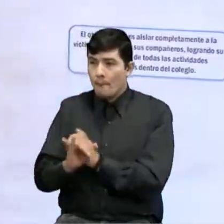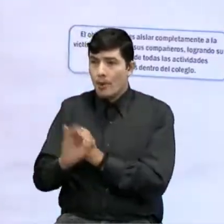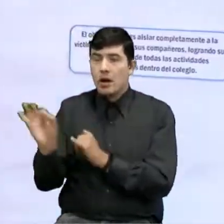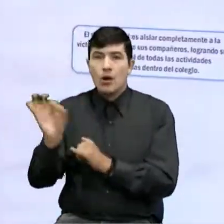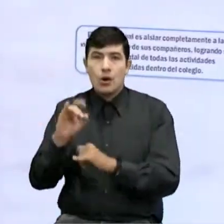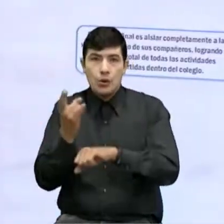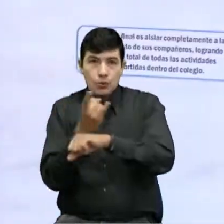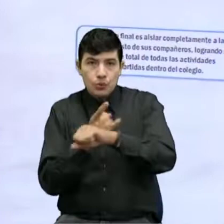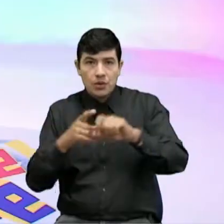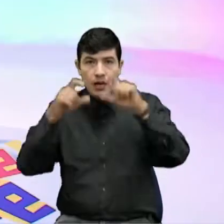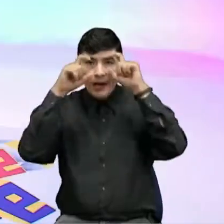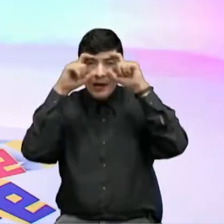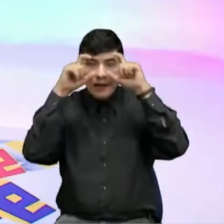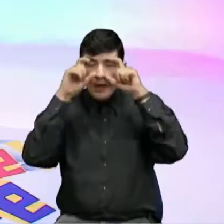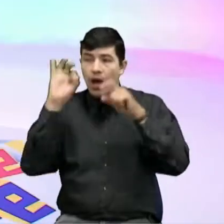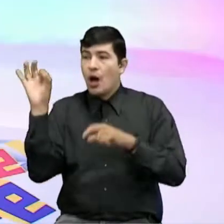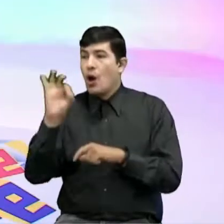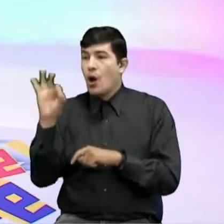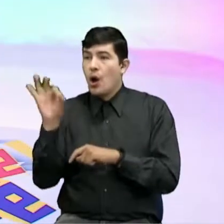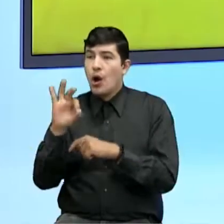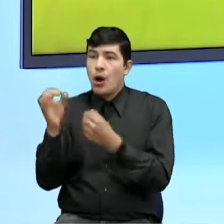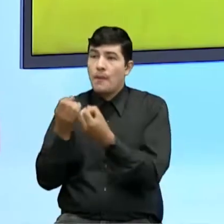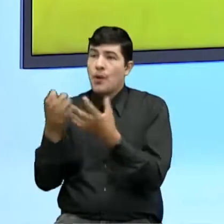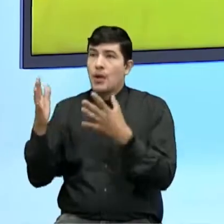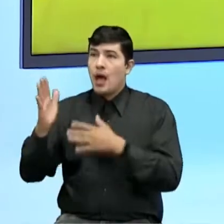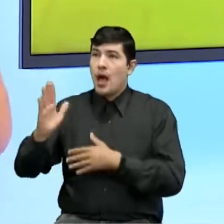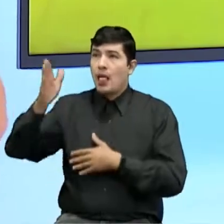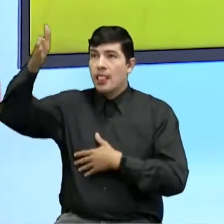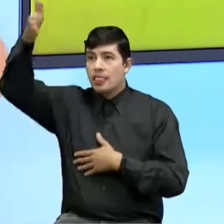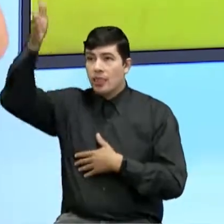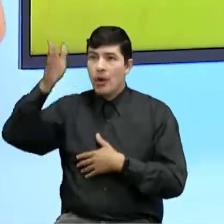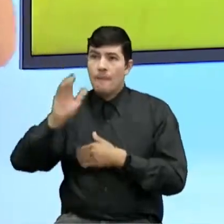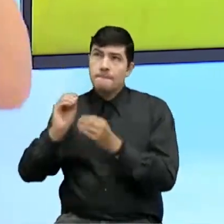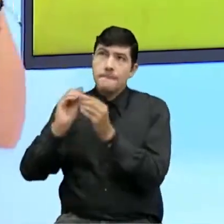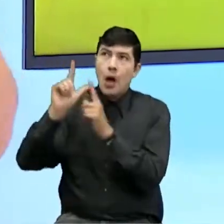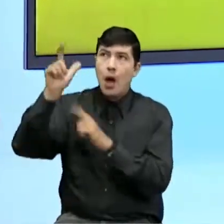usan gafitas. Si es demasiado alto. Claro, también.